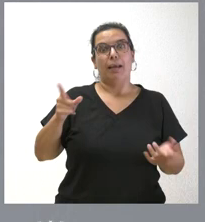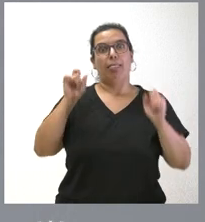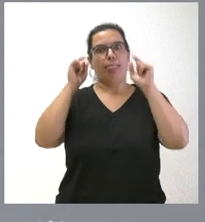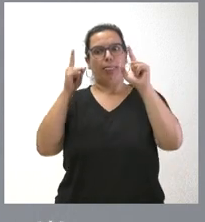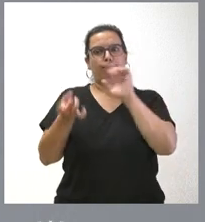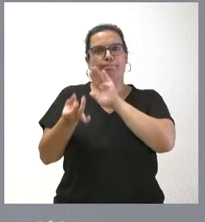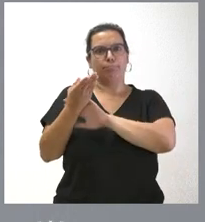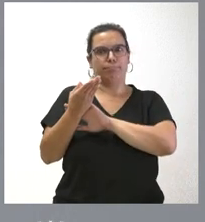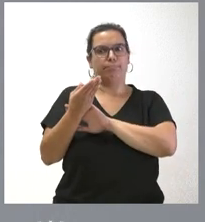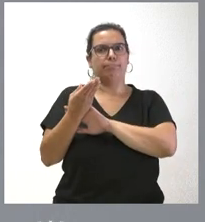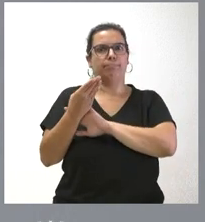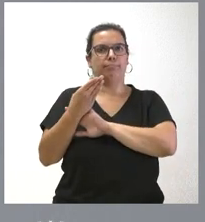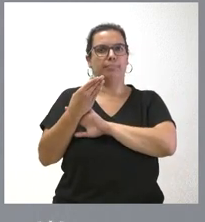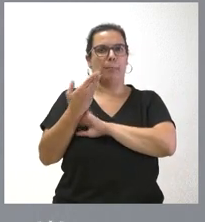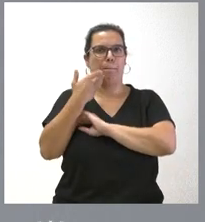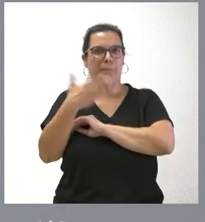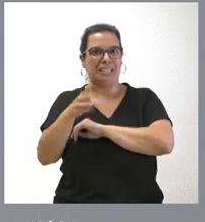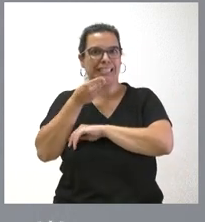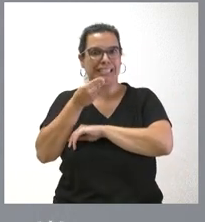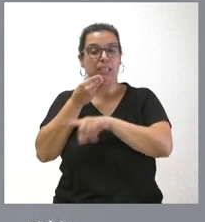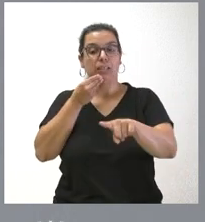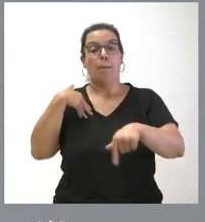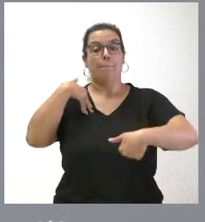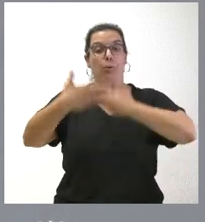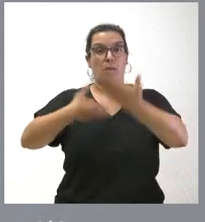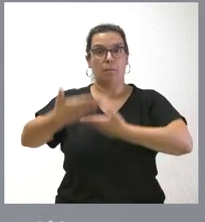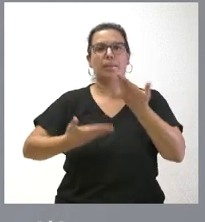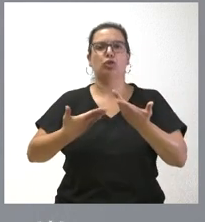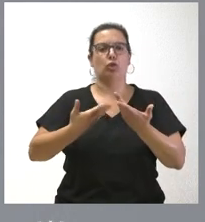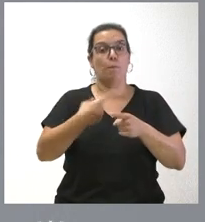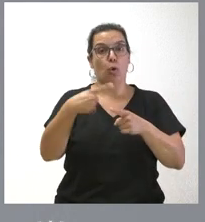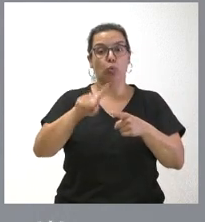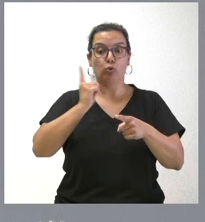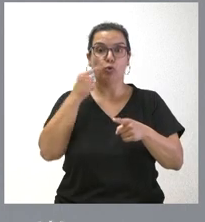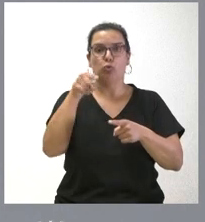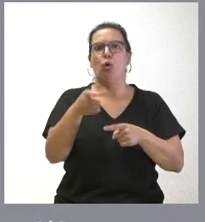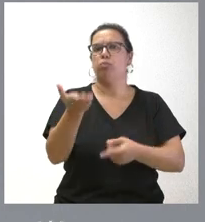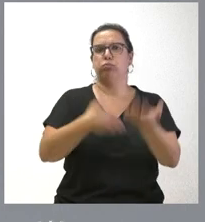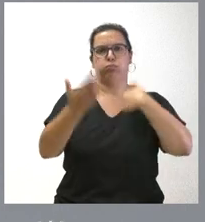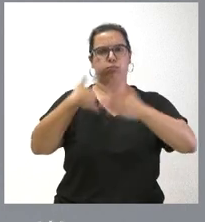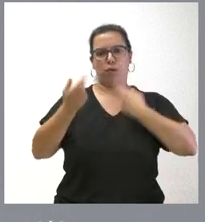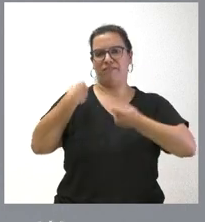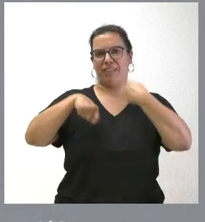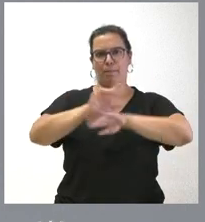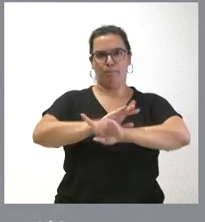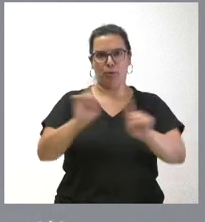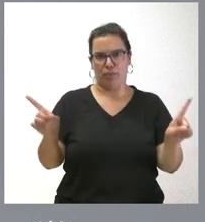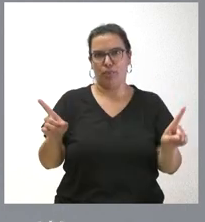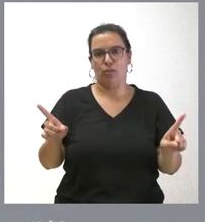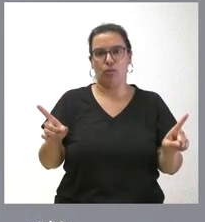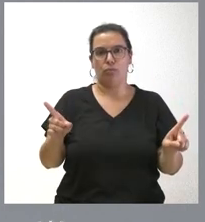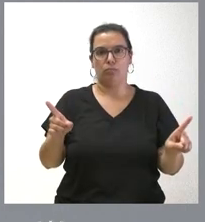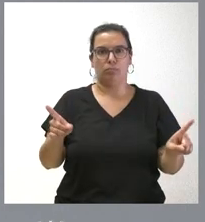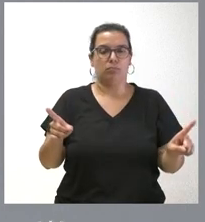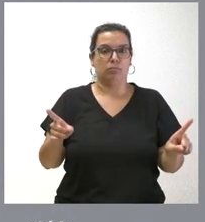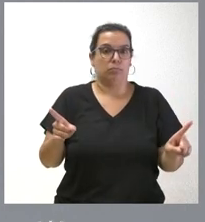brote y conforme a este procedimiento pues se han retirado esos productos de los estantes donde se hubieran